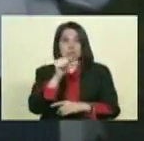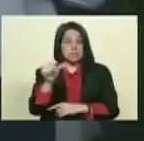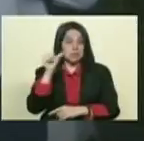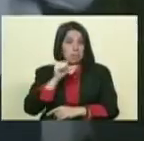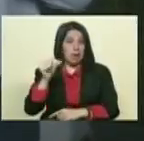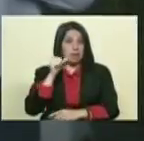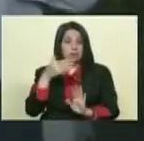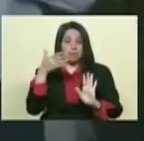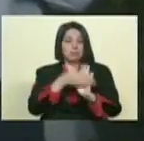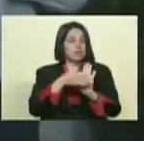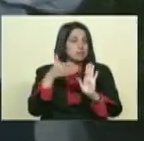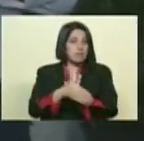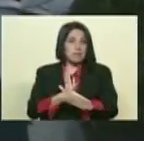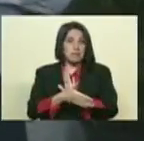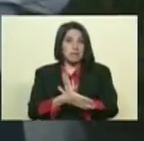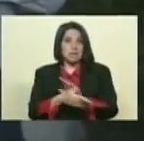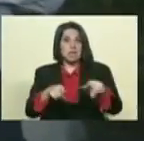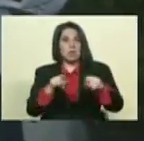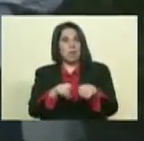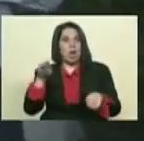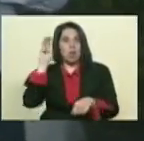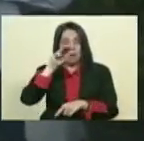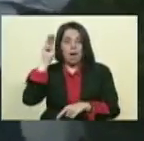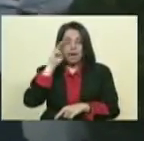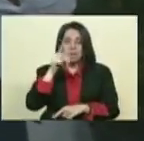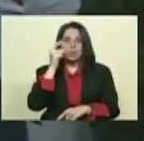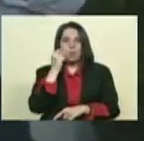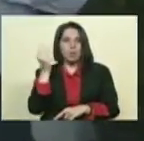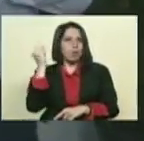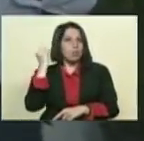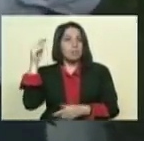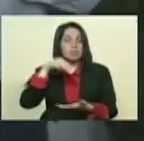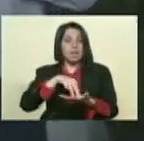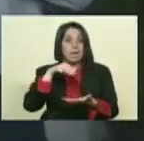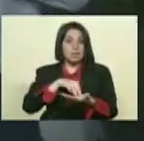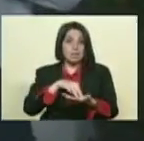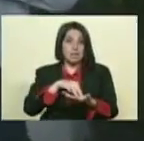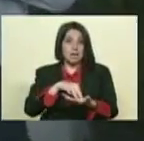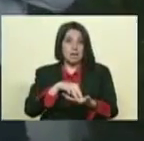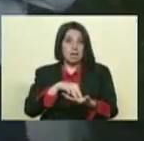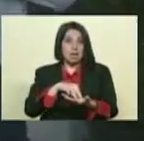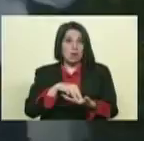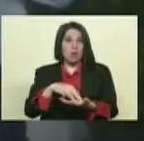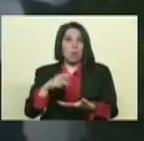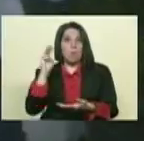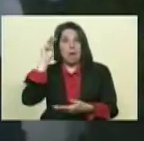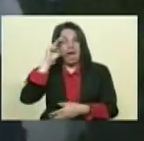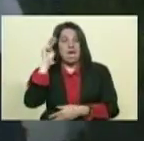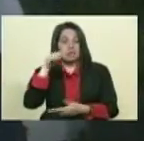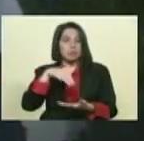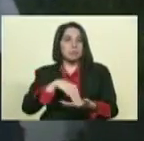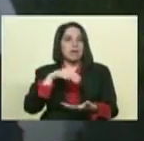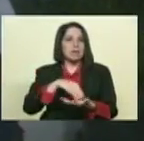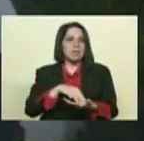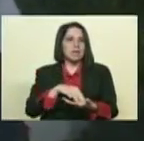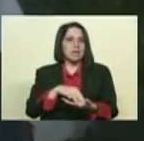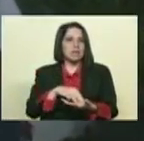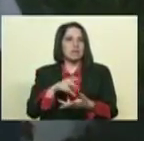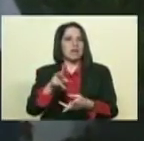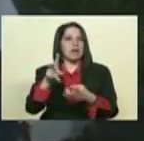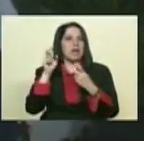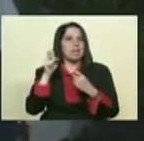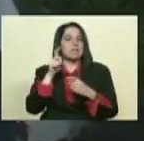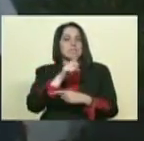presidente, también pasó con los maestros y las maestras de Miranda. Un maestro de Miranda, presidente, estaba ganando 108